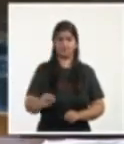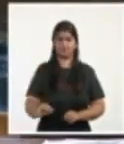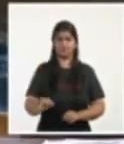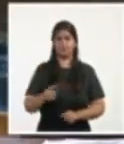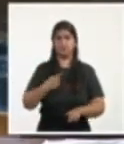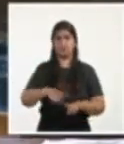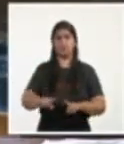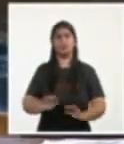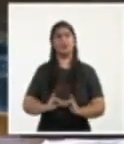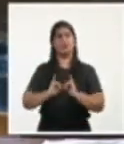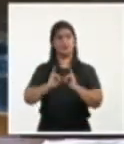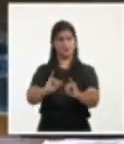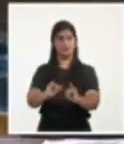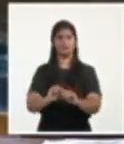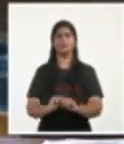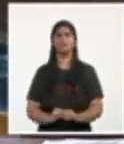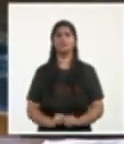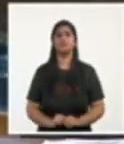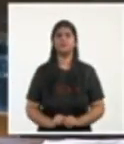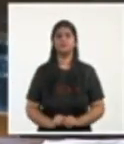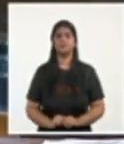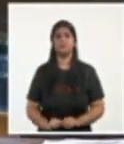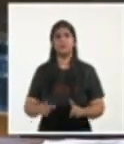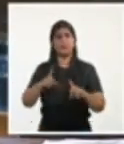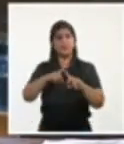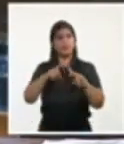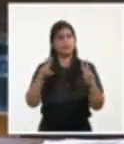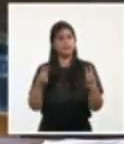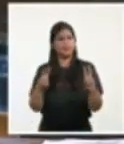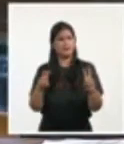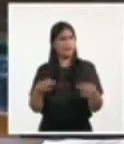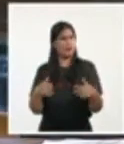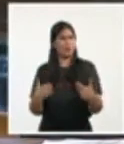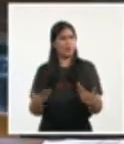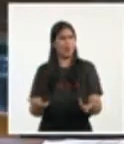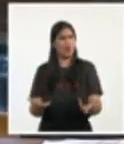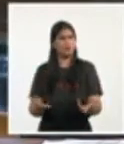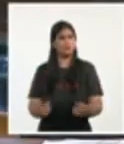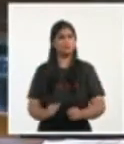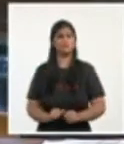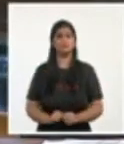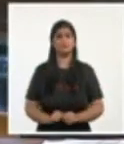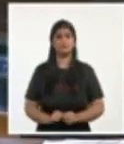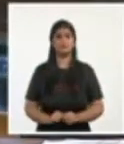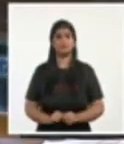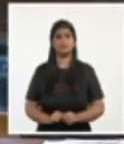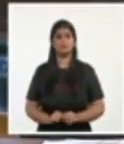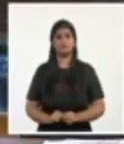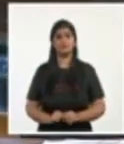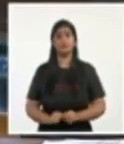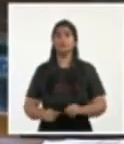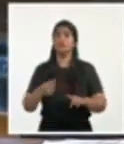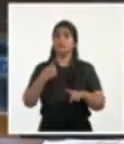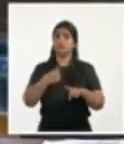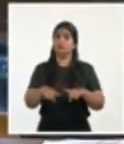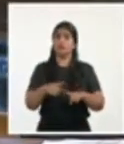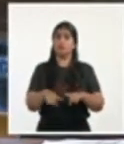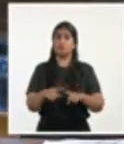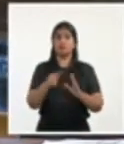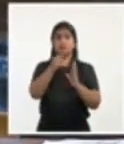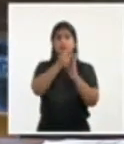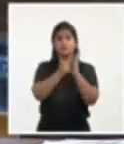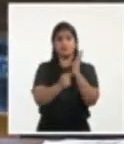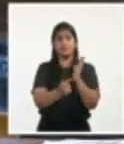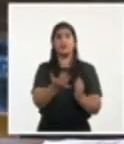seguir discutiendo en el país, y tiene que ver con los elementos que nos han fallado en el